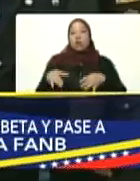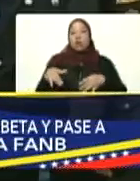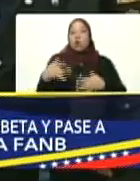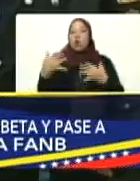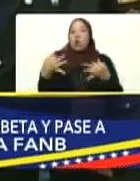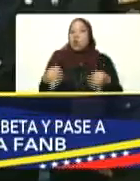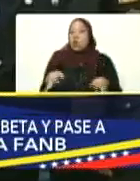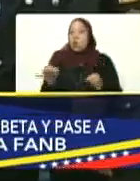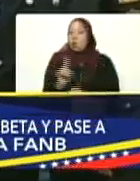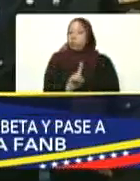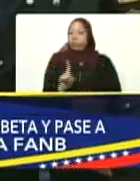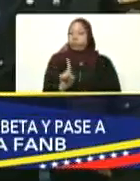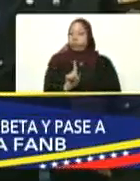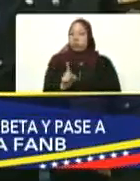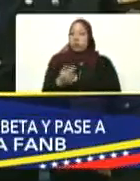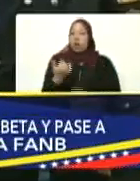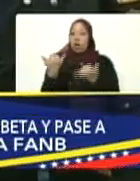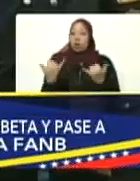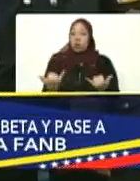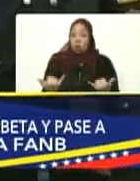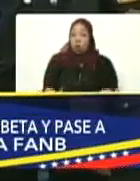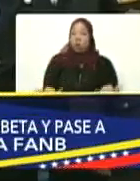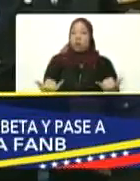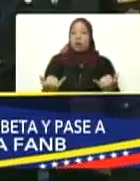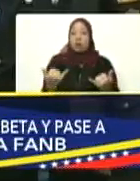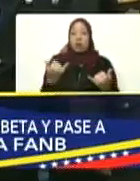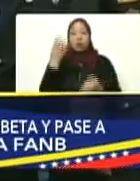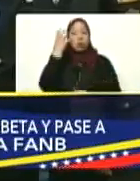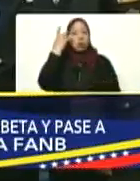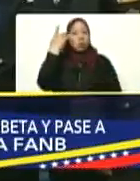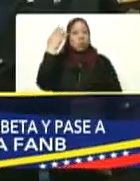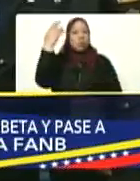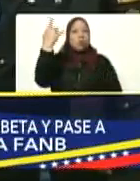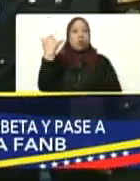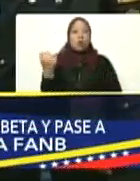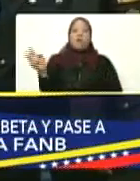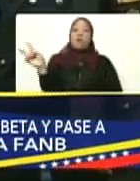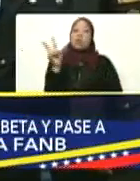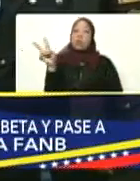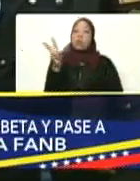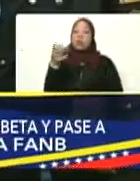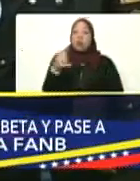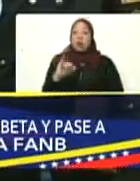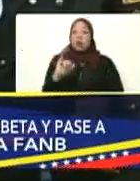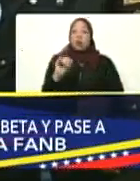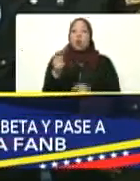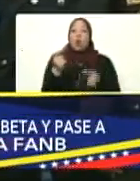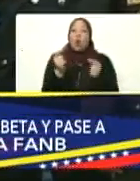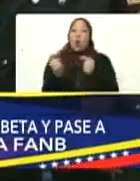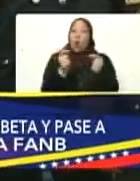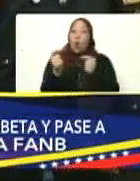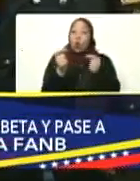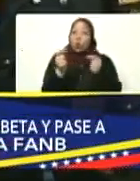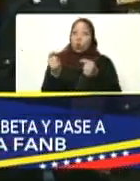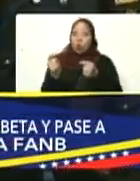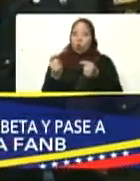aspiro, de verdad aspiro, a pesar de que en Venezuela tenemos altamente controlada la